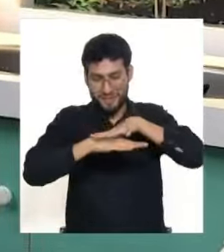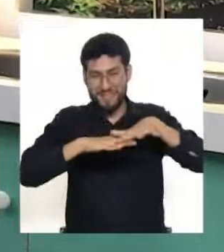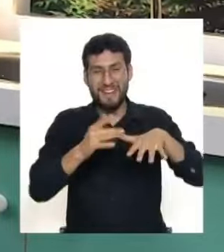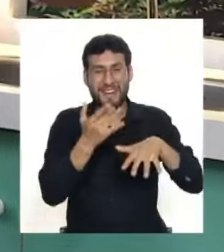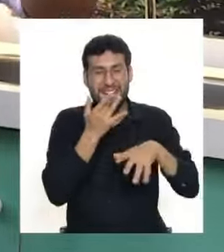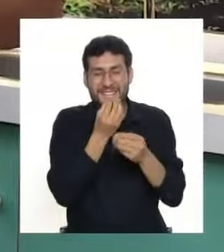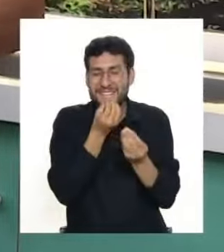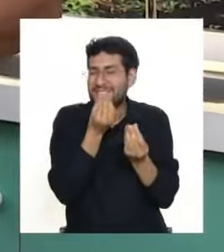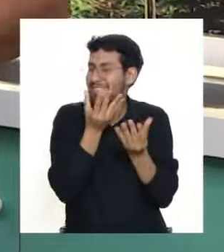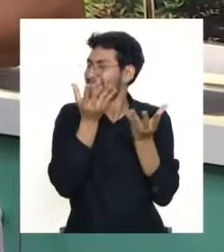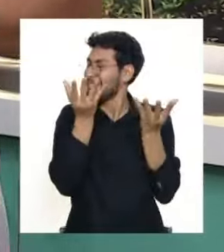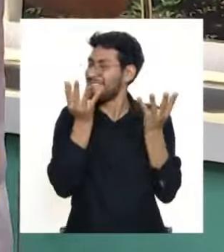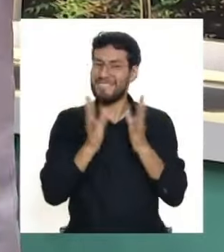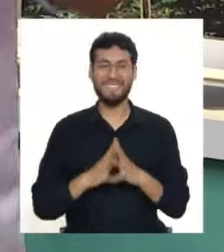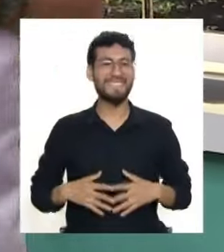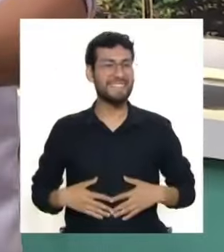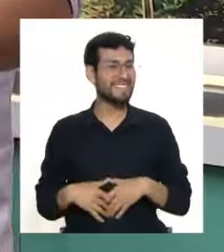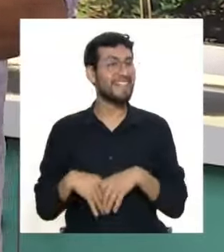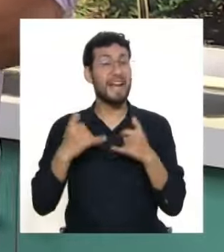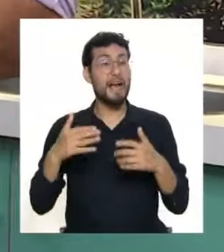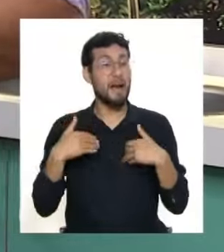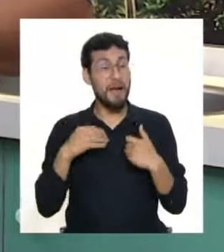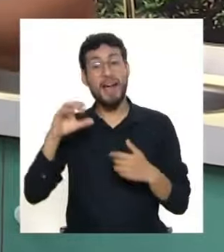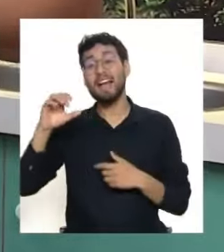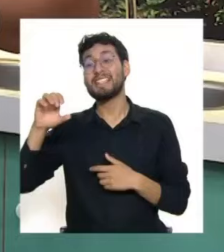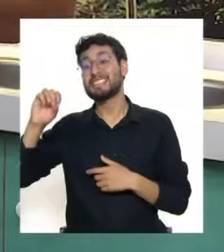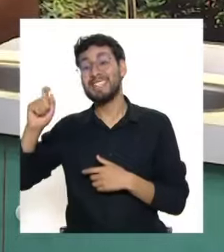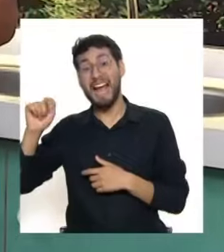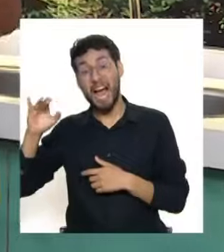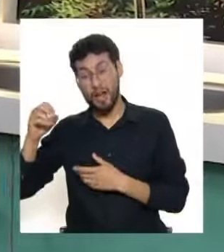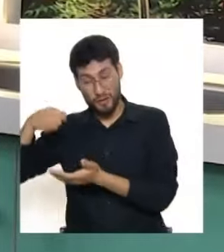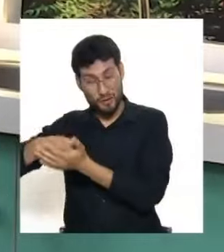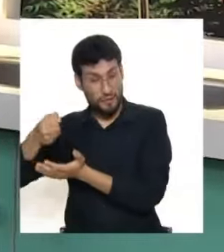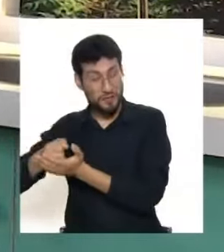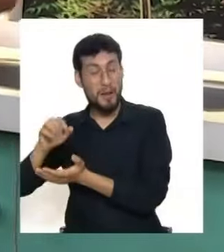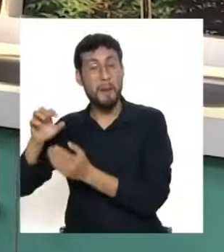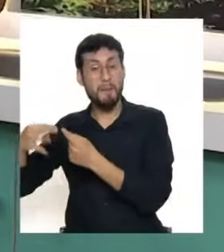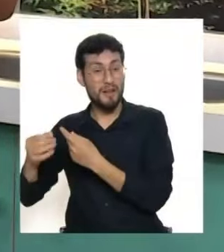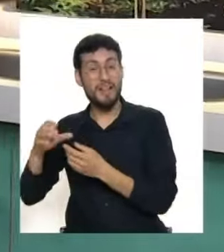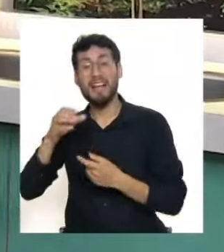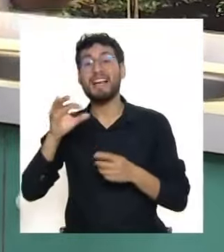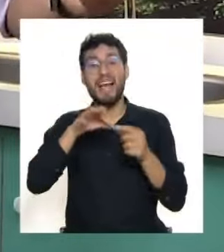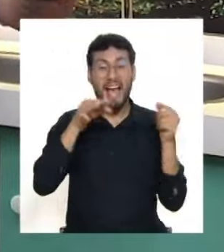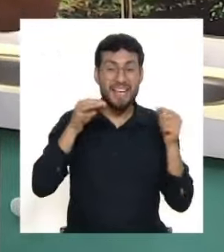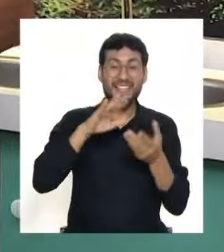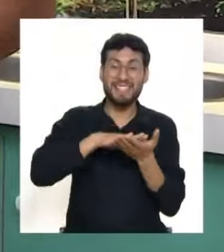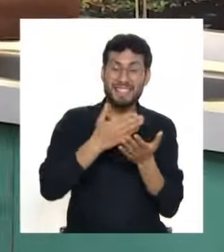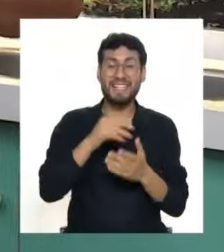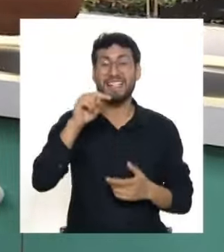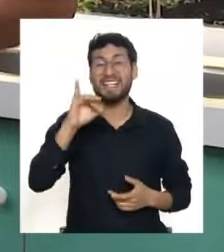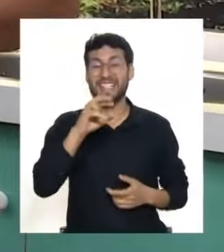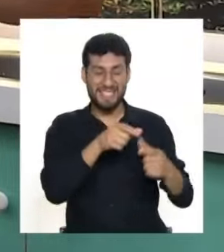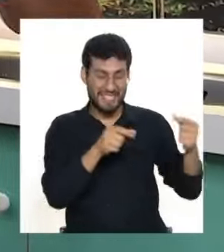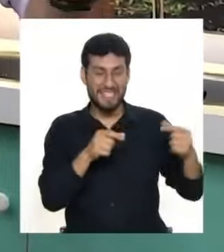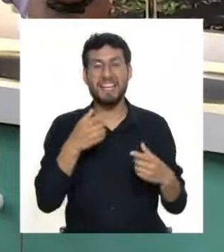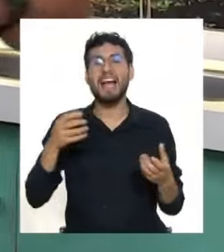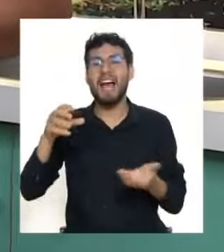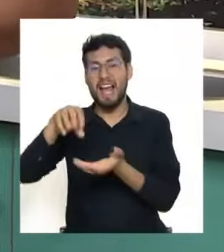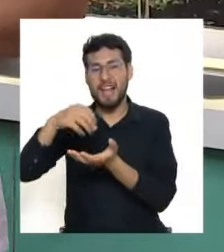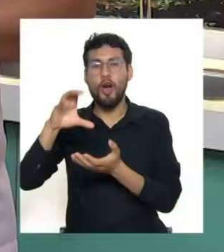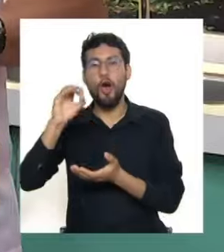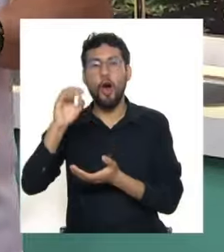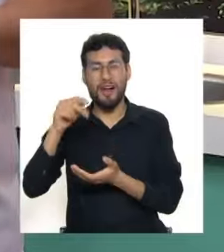una delicia. Sí, vale. Puedes acompañarle con tacacho, con patacones, con chifles, con inguiri y su salsa de cojona que no